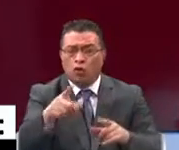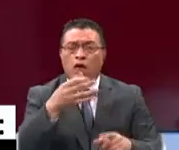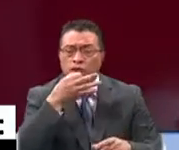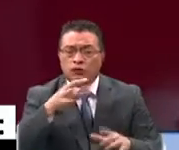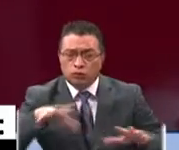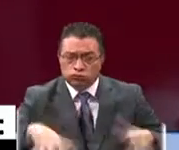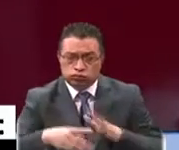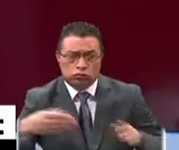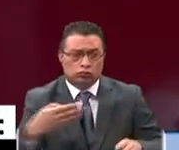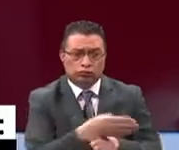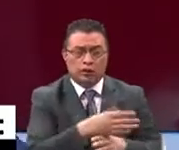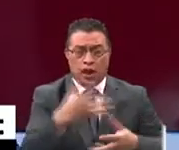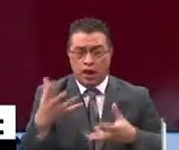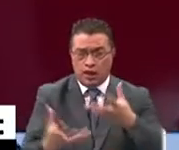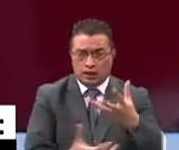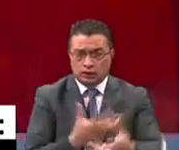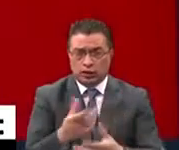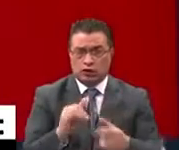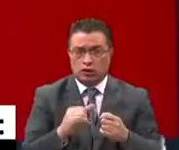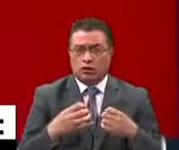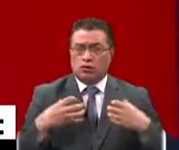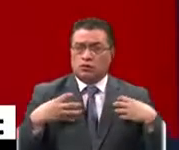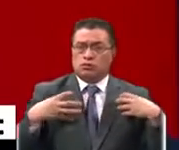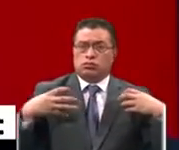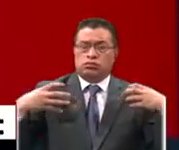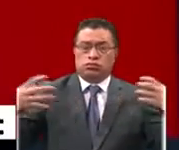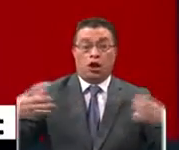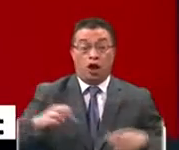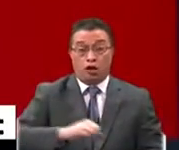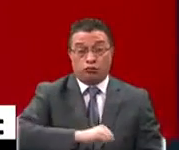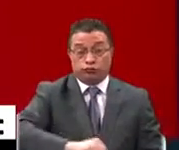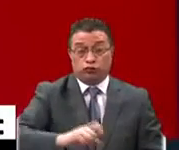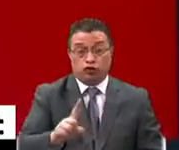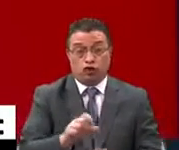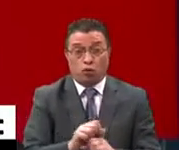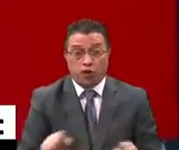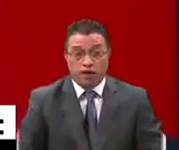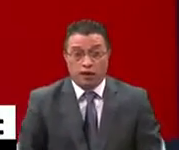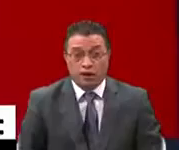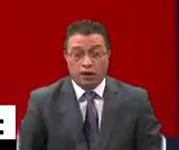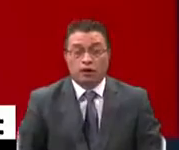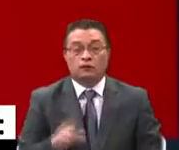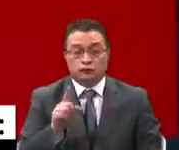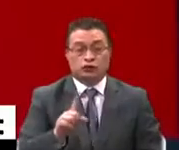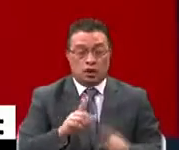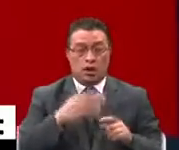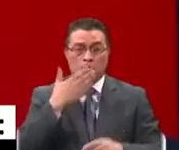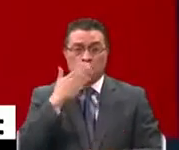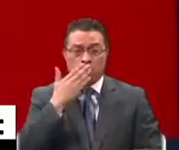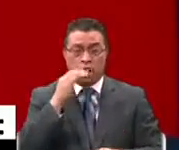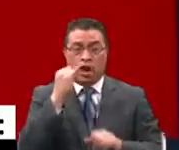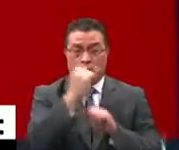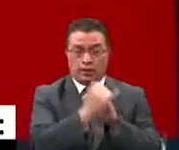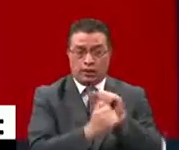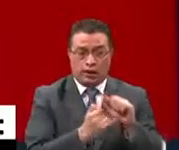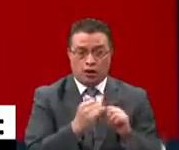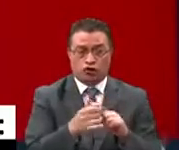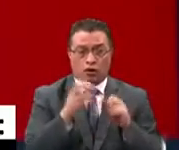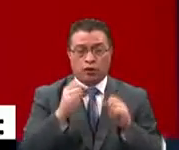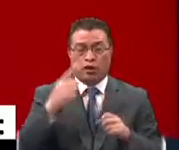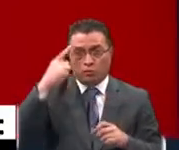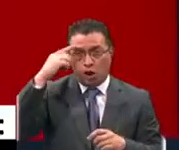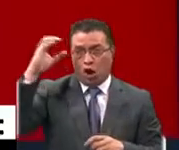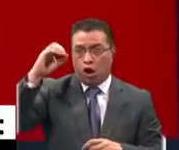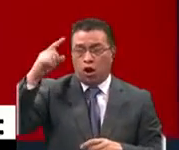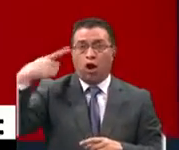entonces quiere decir que este incendio y la magnitud que alcanzó finalmente era inevitable. Claro, porque de hecho los expertos internacionales, a veces a los chilenos nos gusta también escuchar las